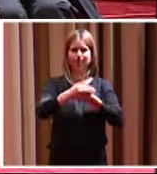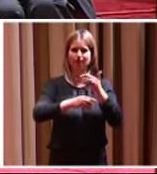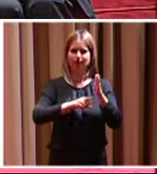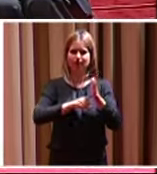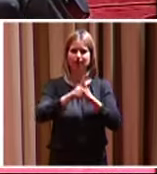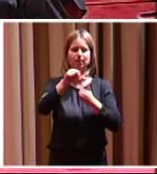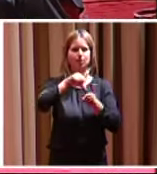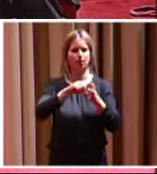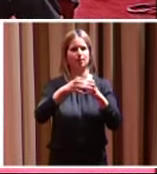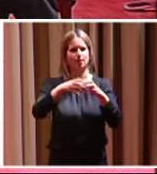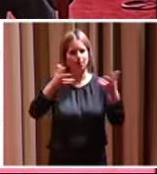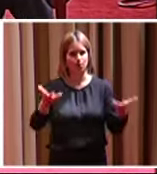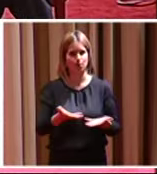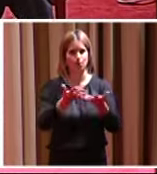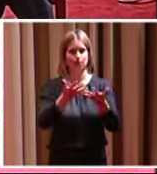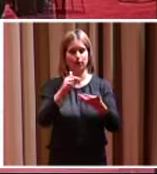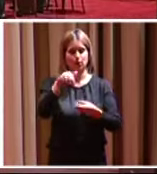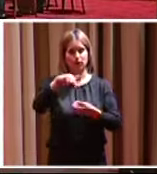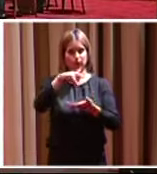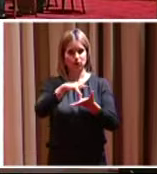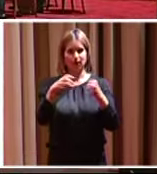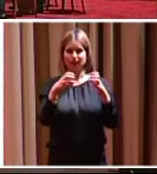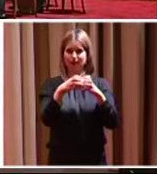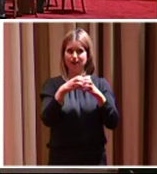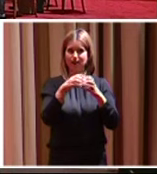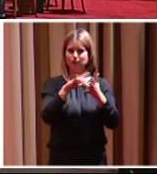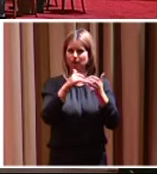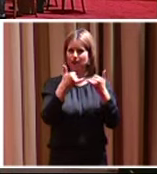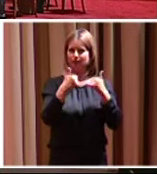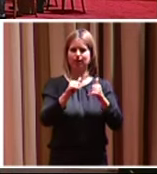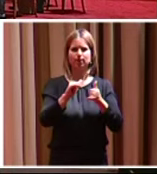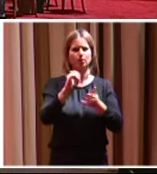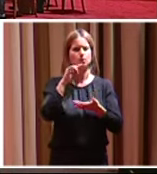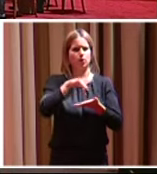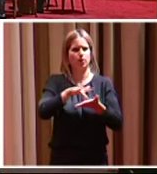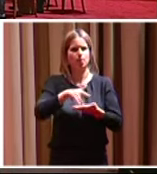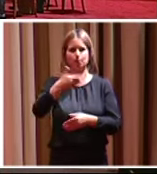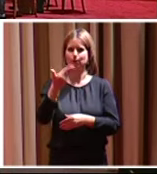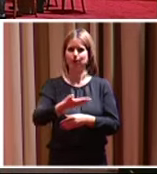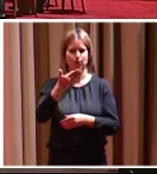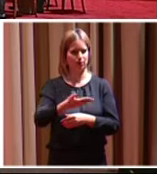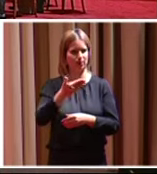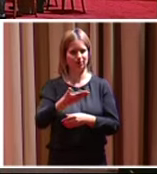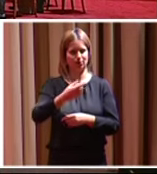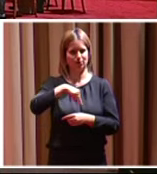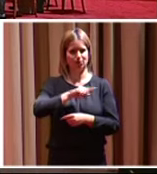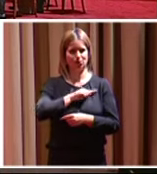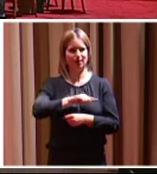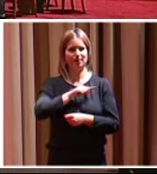de nuestra ciudad. Hoy Granada celebra un día grande en el que nos